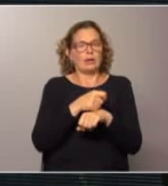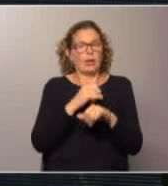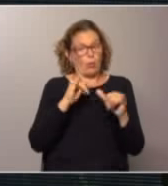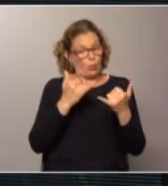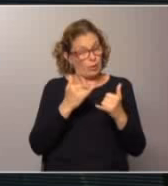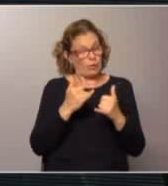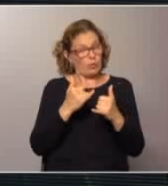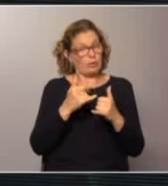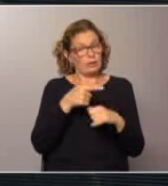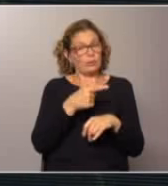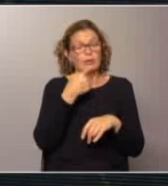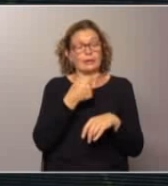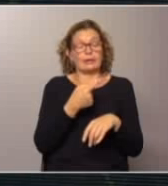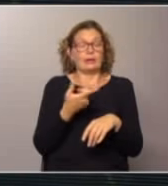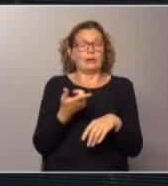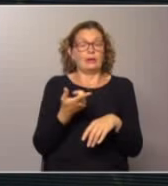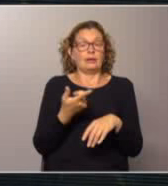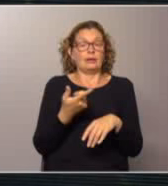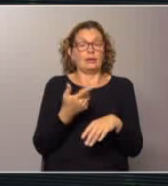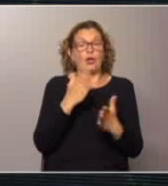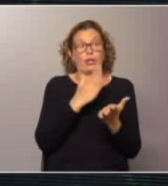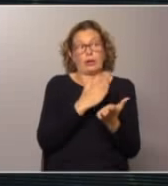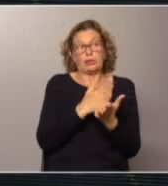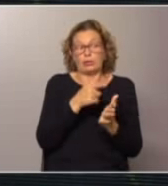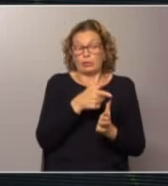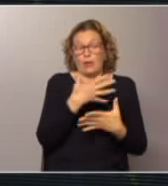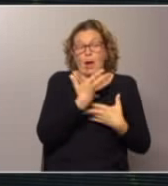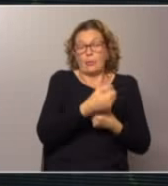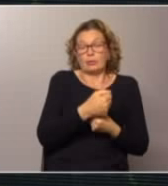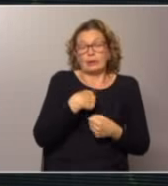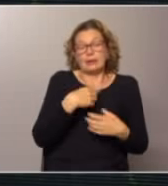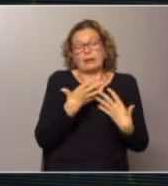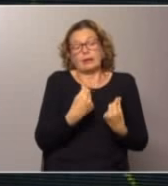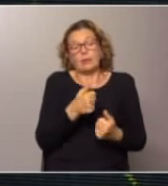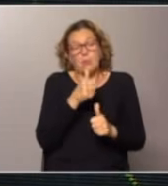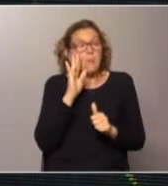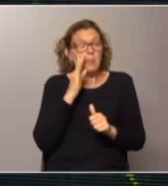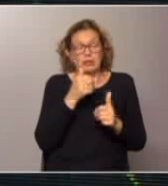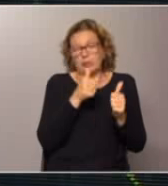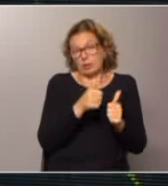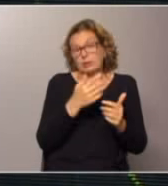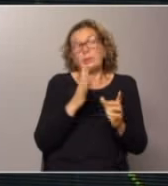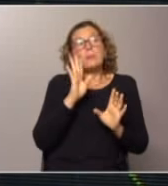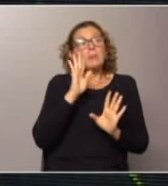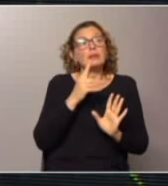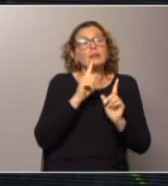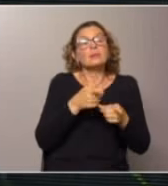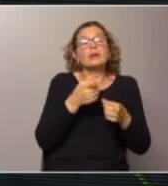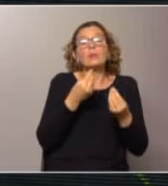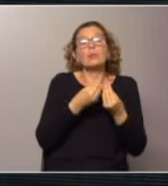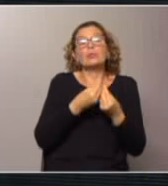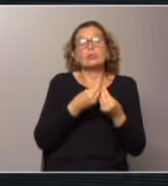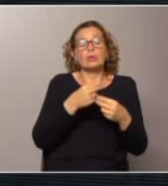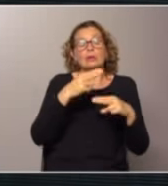y son los que aplican y ponderan los derechos así que en ese sentido me parece bien incluso me parece que muchas decisiones que